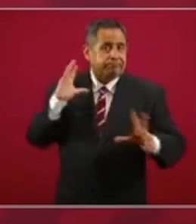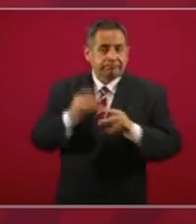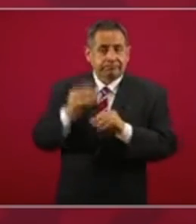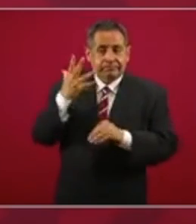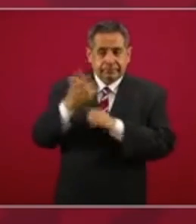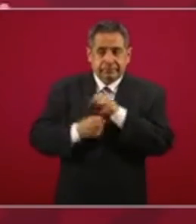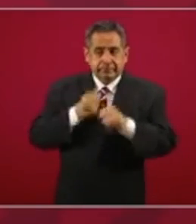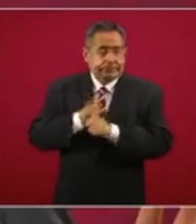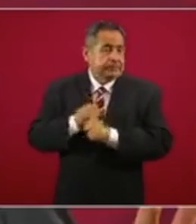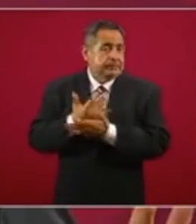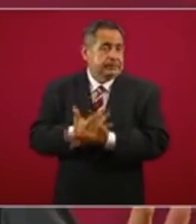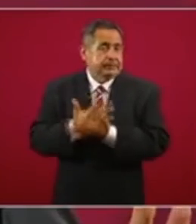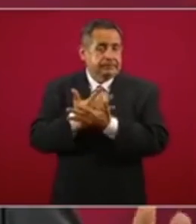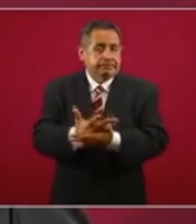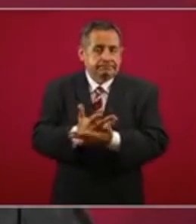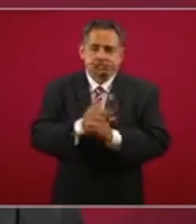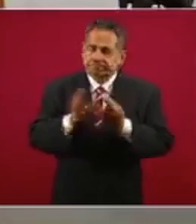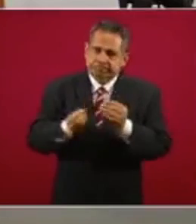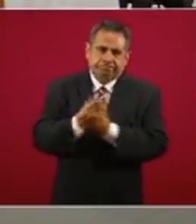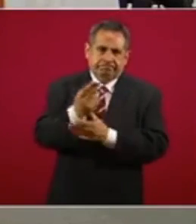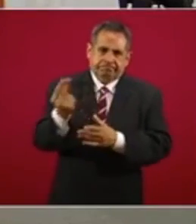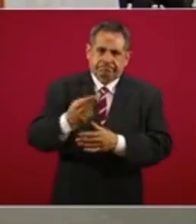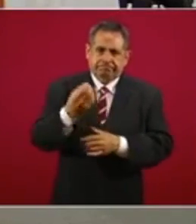horno ya es bueno que salga